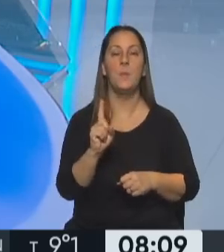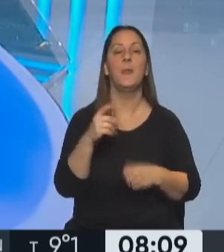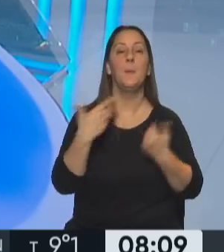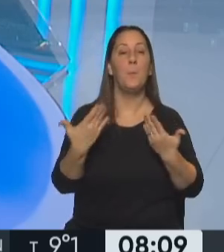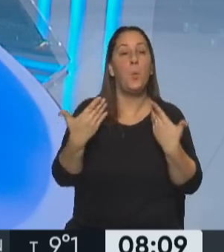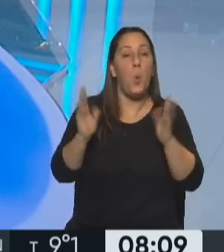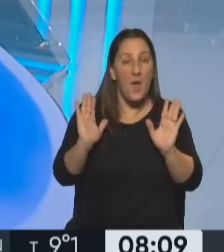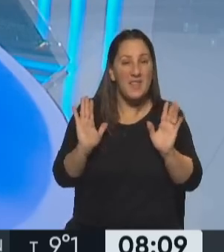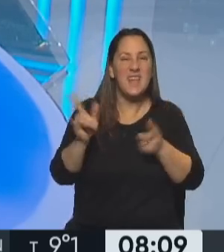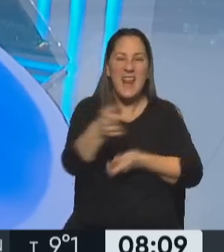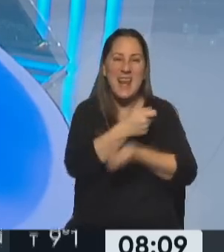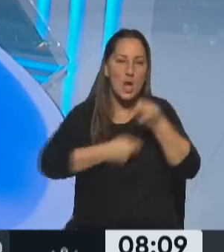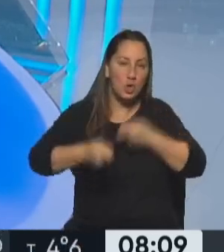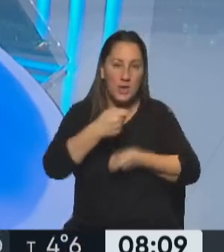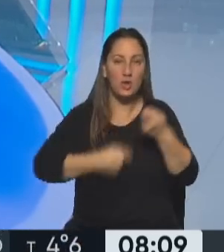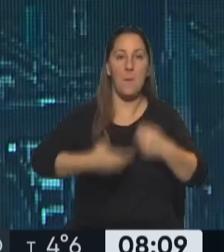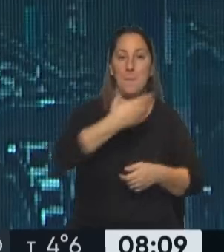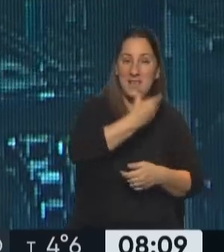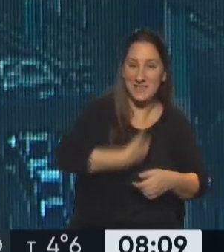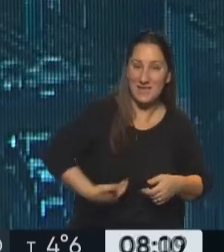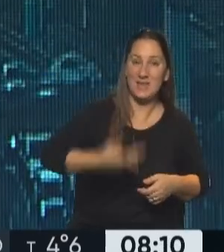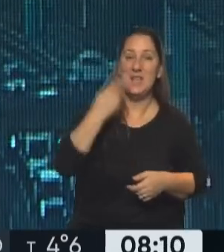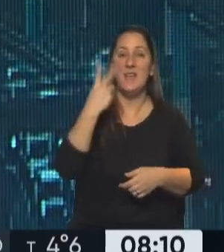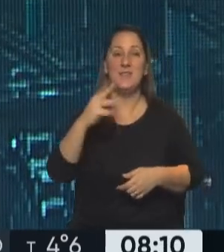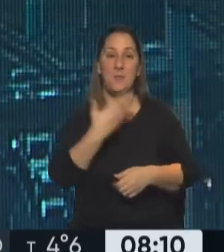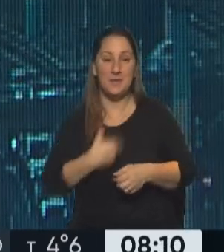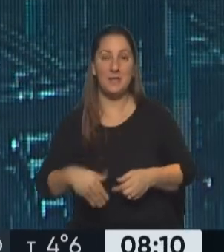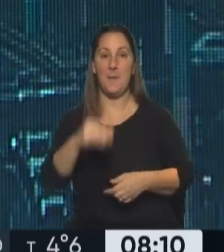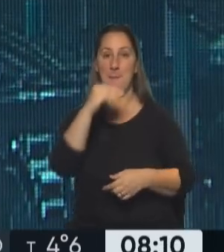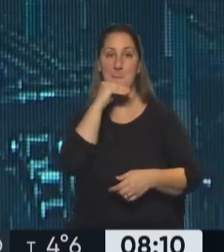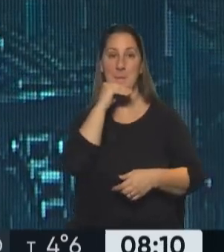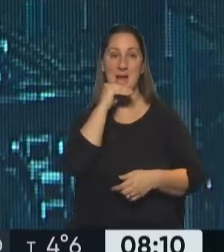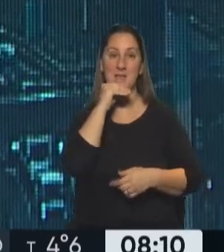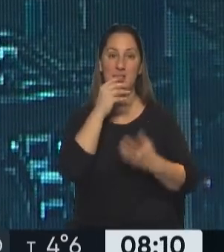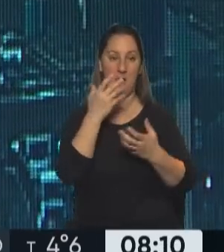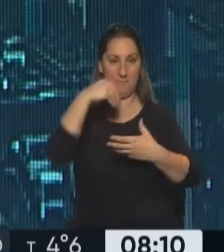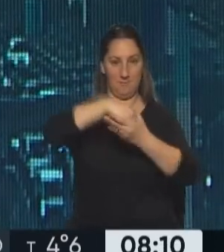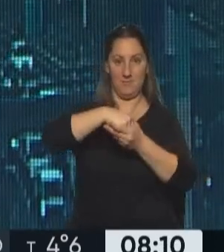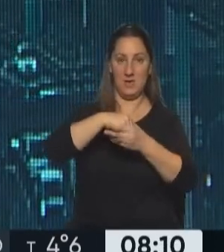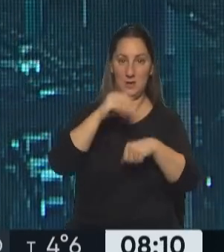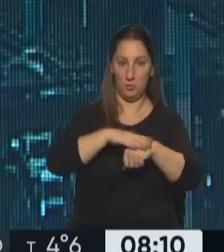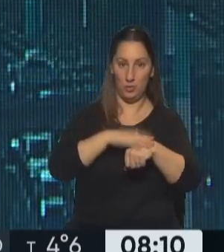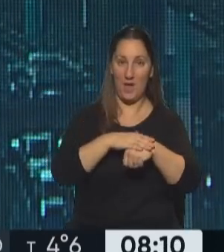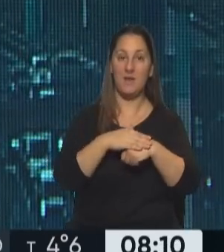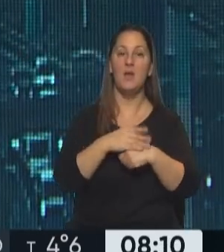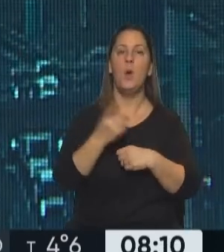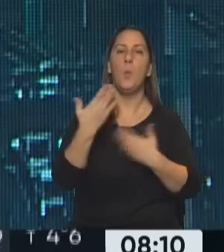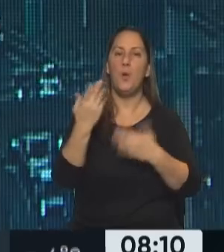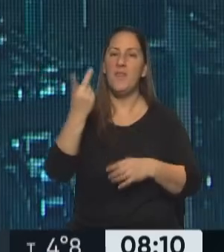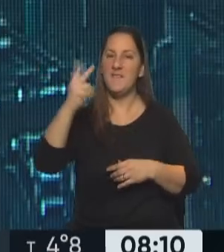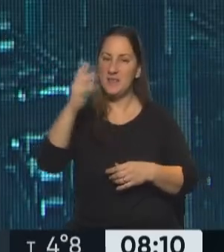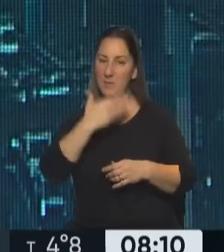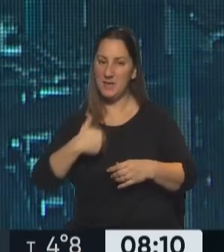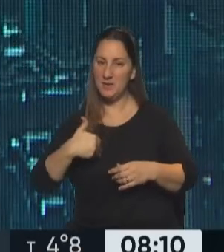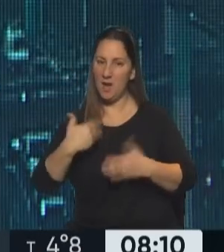en el marco de la negociación entre presidente y vice, para que sea Massa quien esté a cargo de la superestructura, la vicepresidenta pueda participar